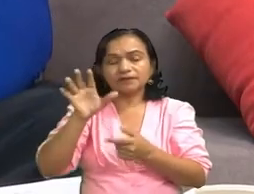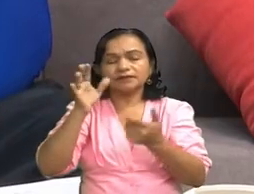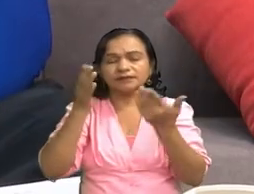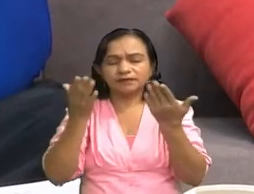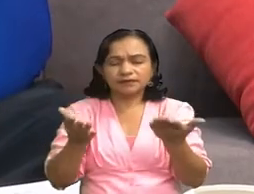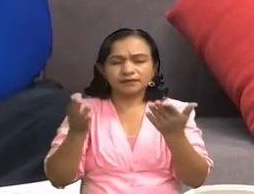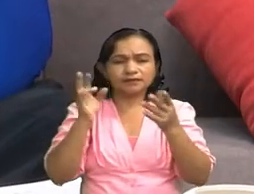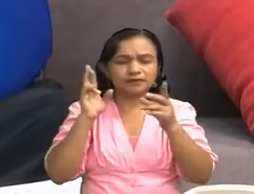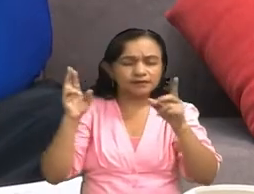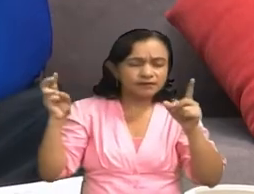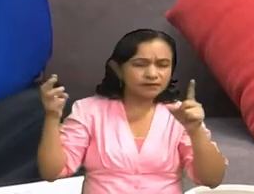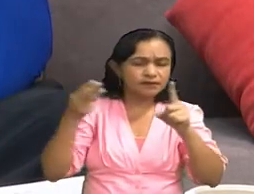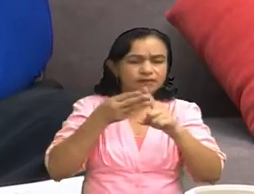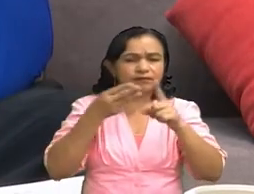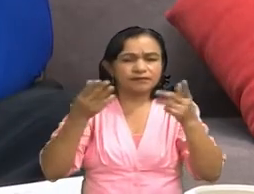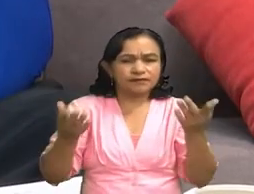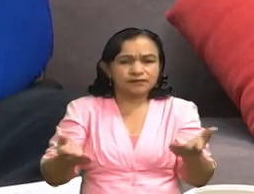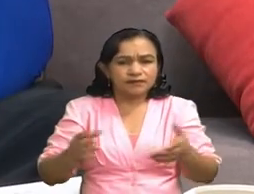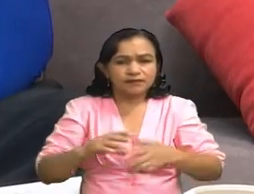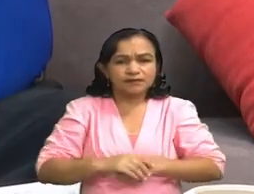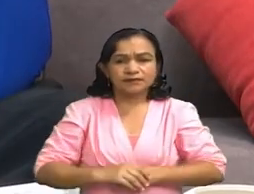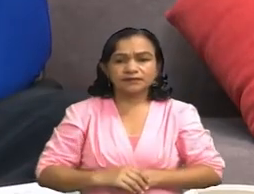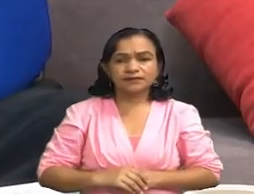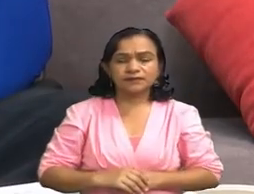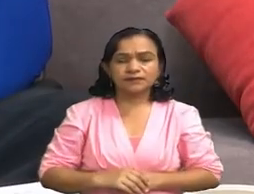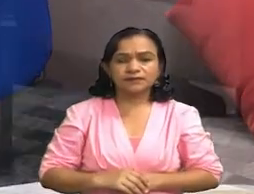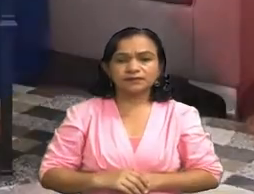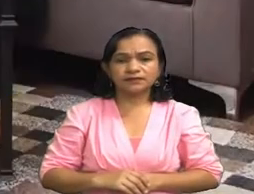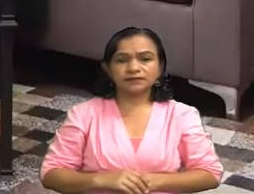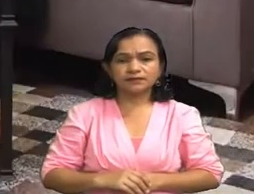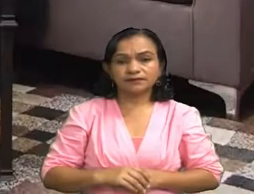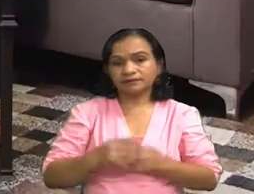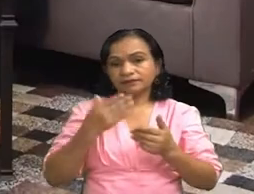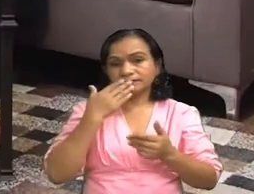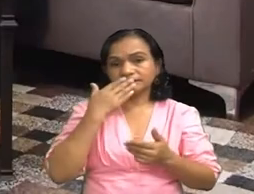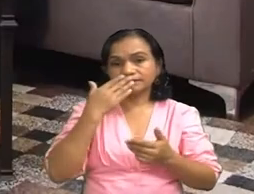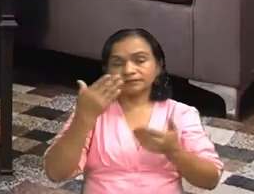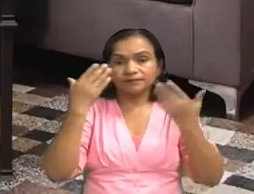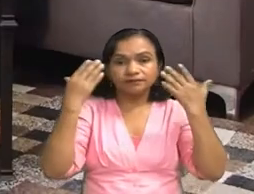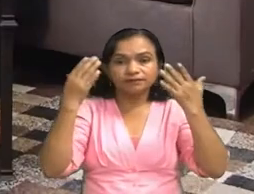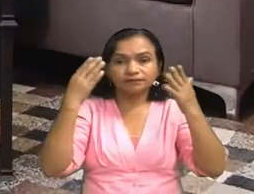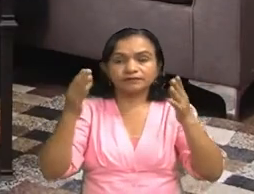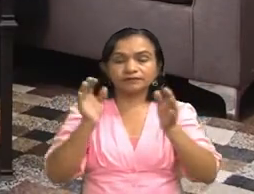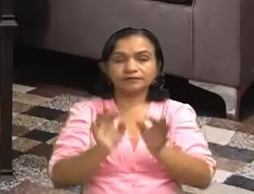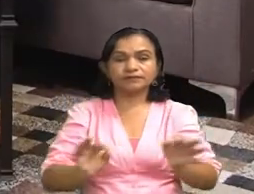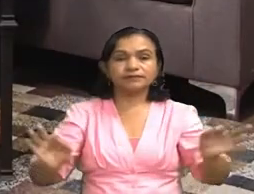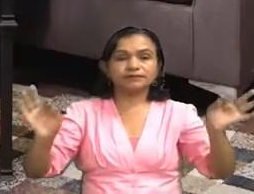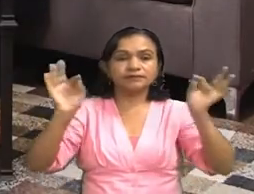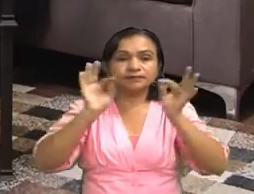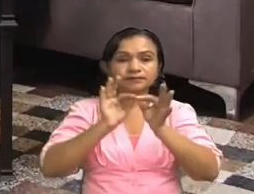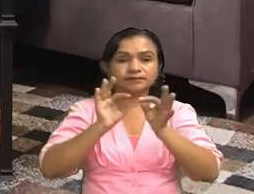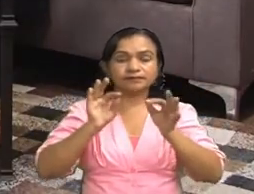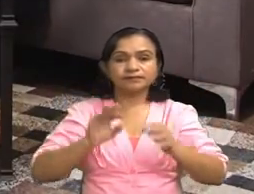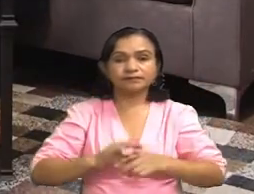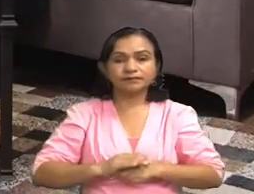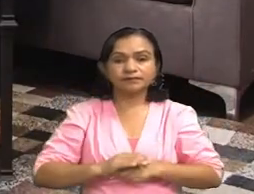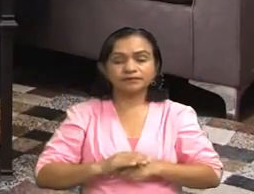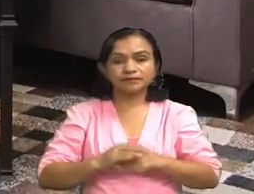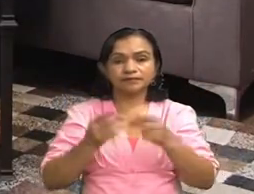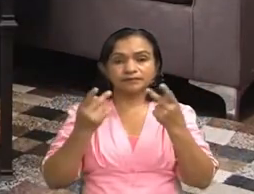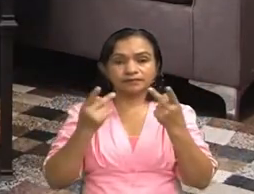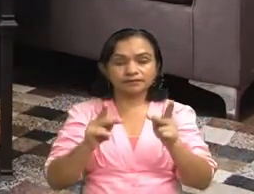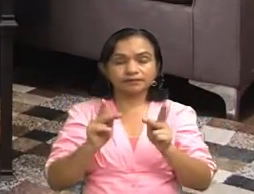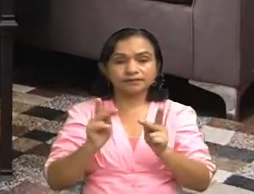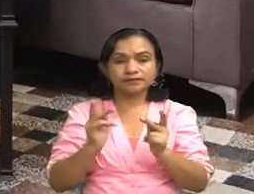Por regiones establecidas. Okay. Esto es un logro bárbaro. Pero además